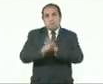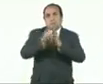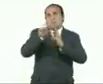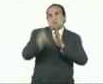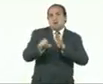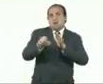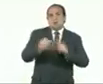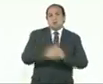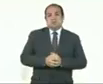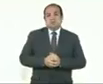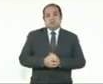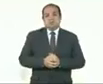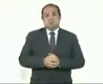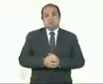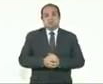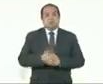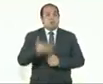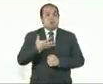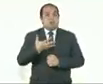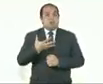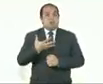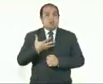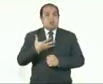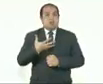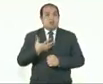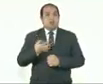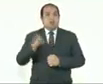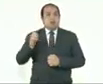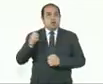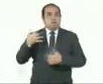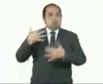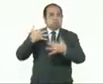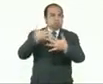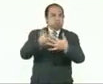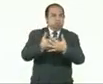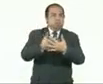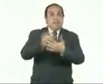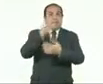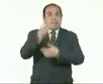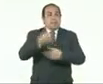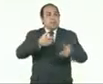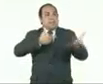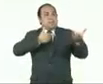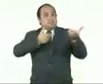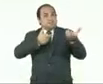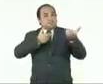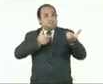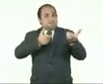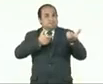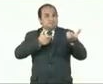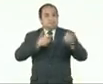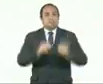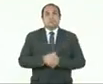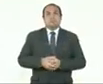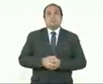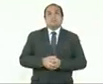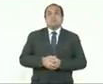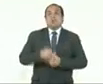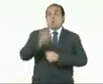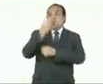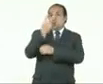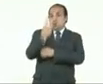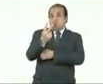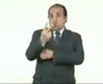ejemplo, nada más en lo que va del año, 3 fusiles mosquetones,